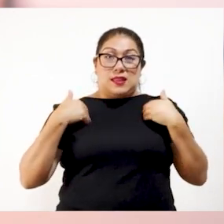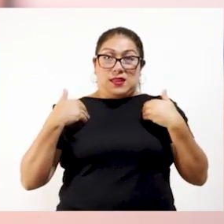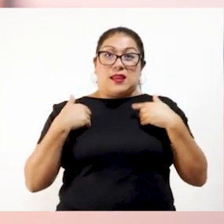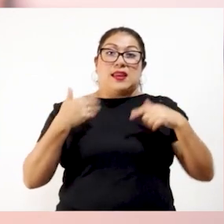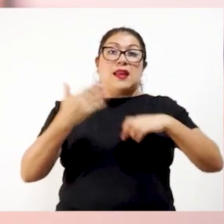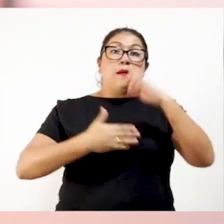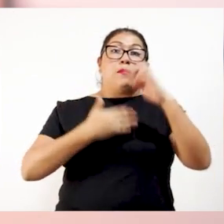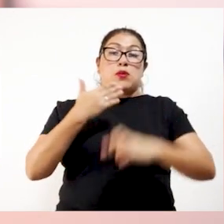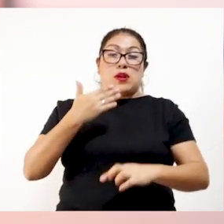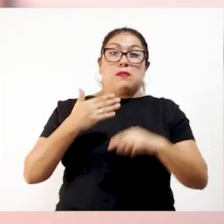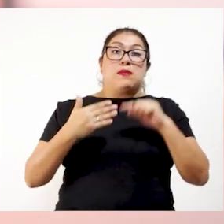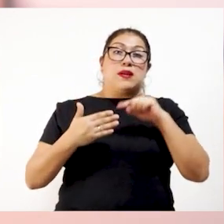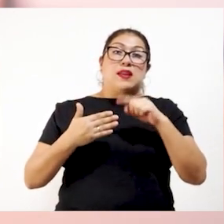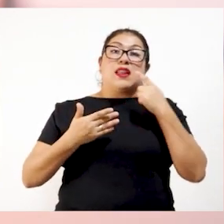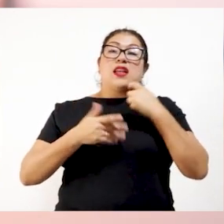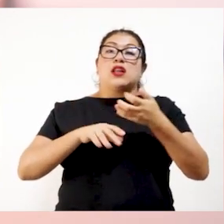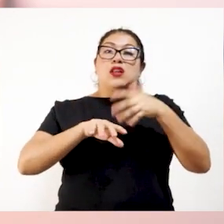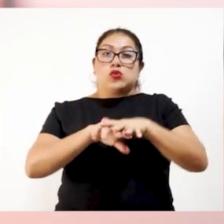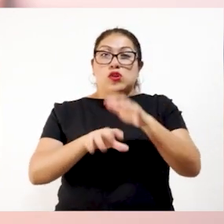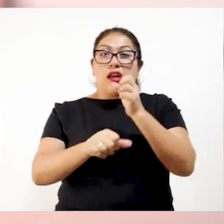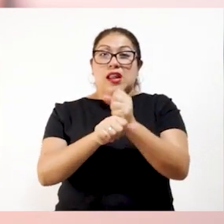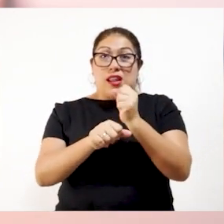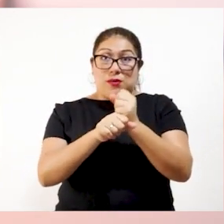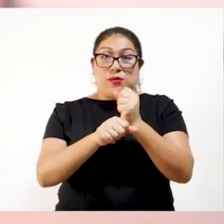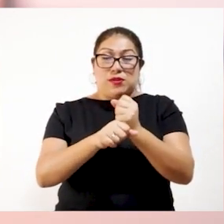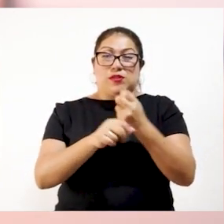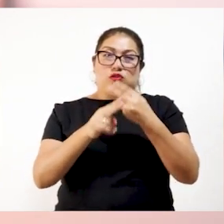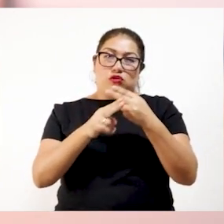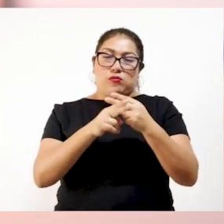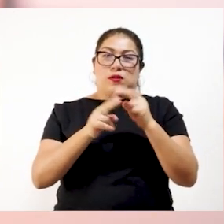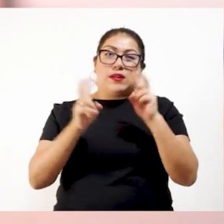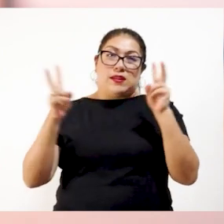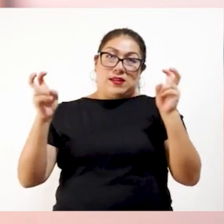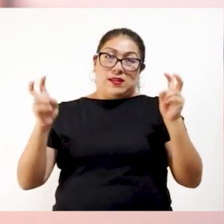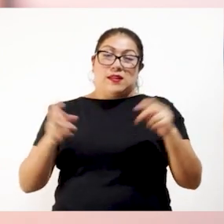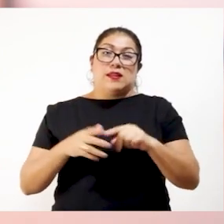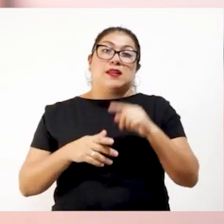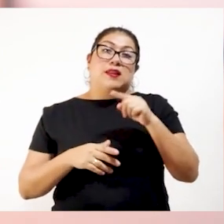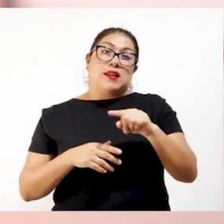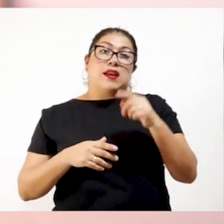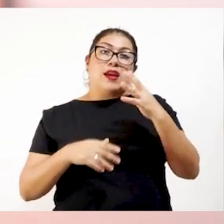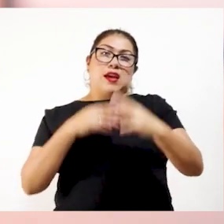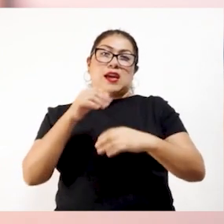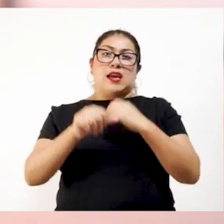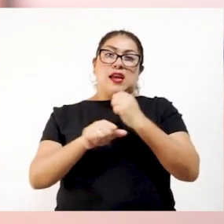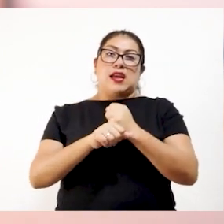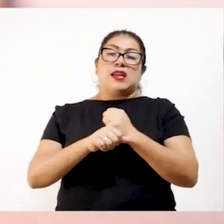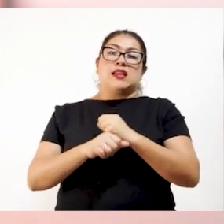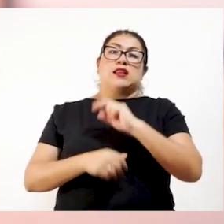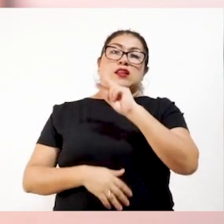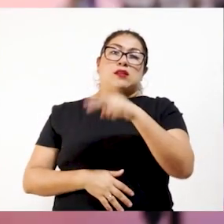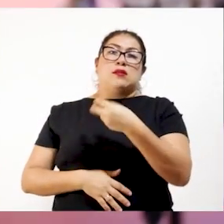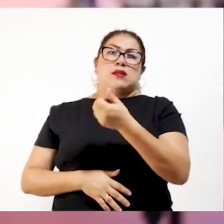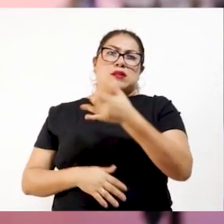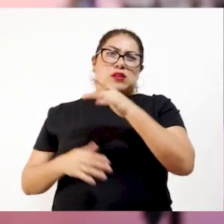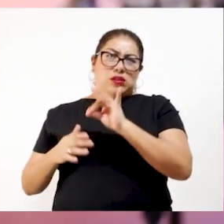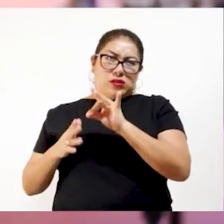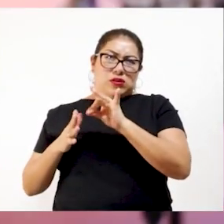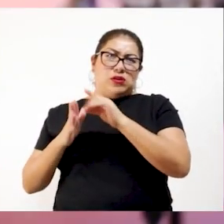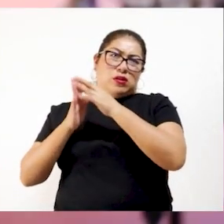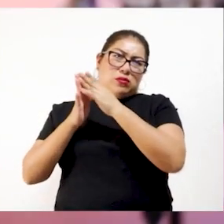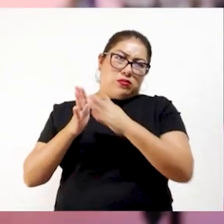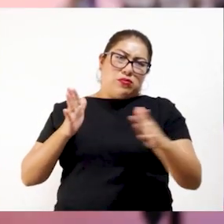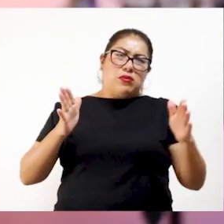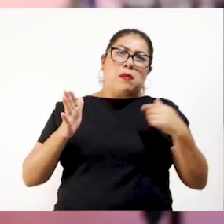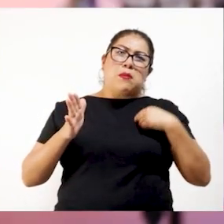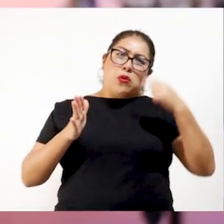que cuenta ya con el programa Ágora, que es un programa de inclusión laboral, como decíamos. Estuvo presente hasta el año 2018. Sí,